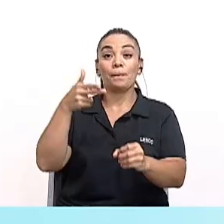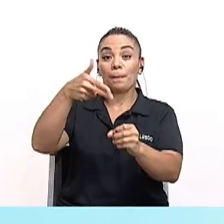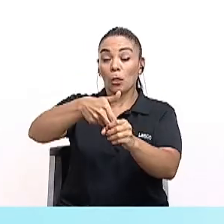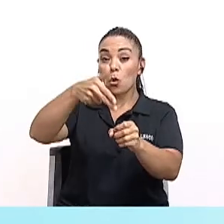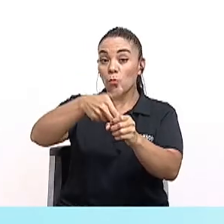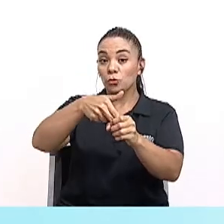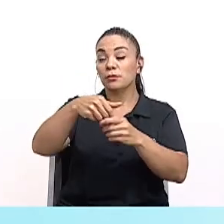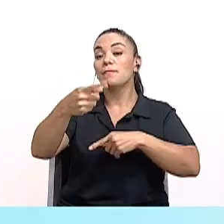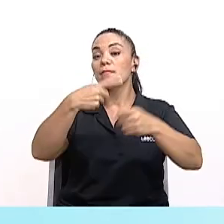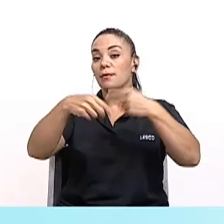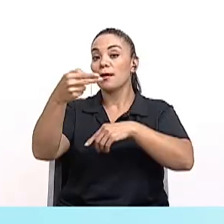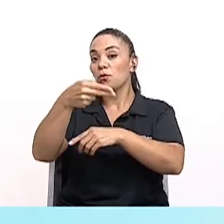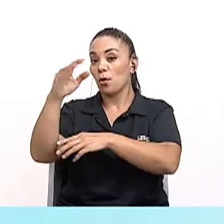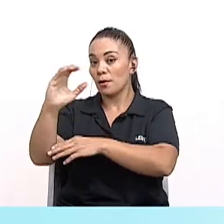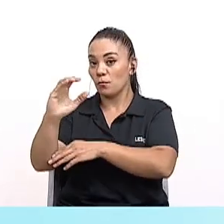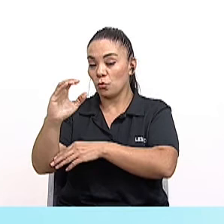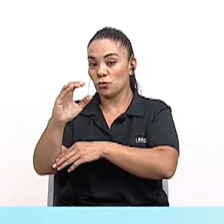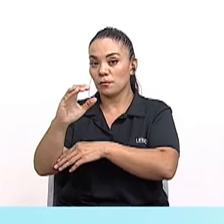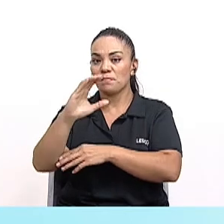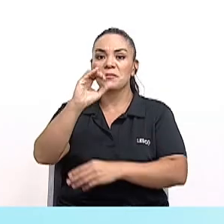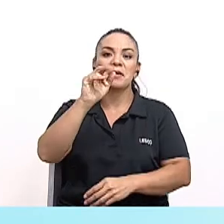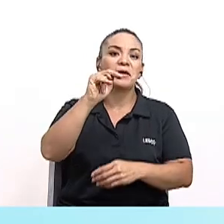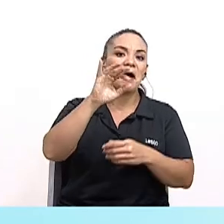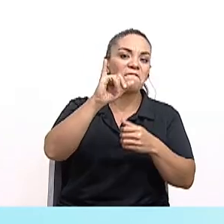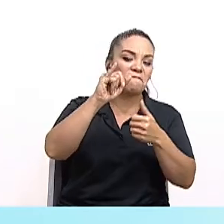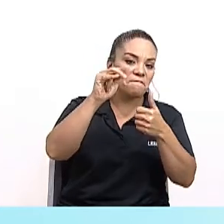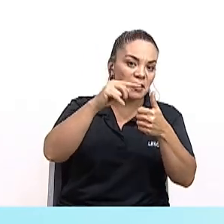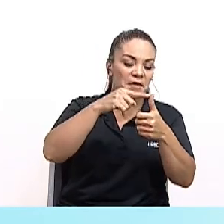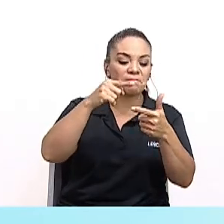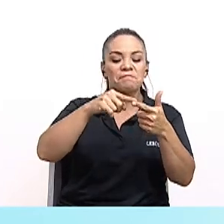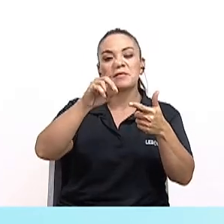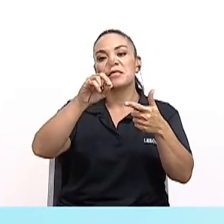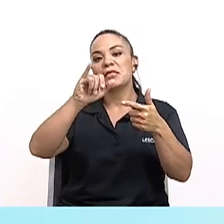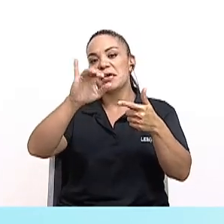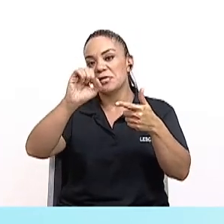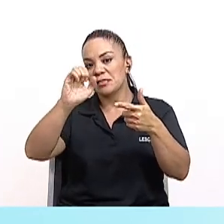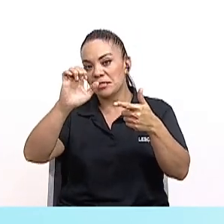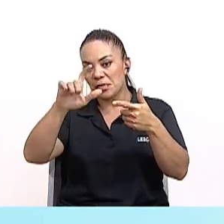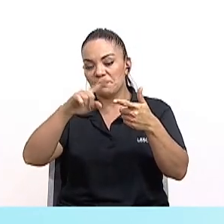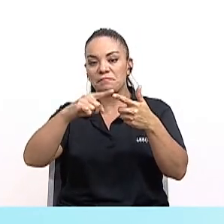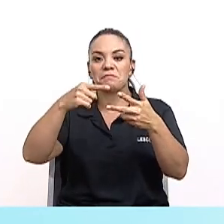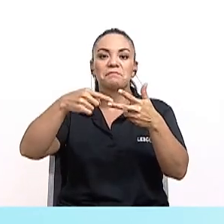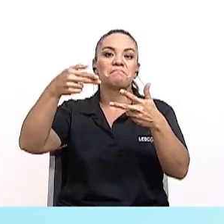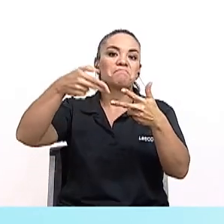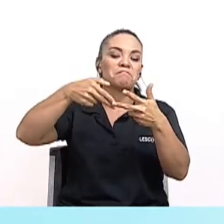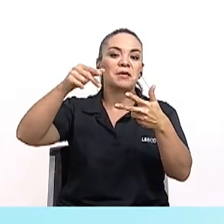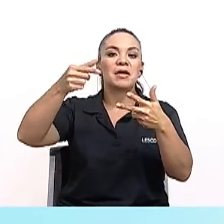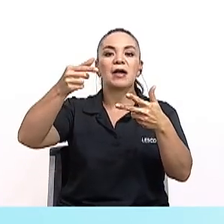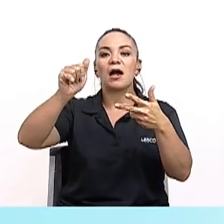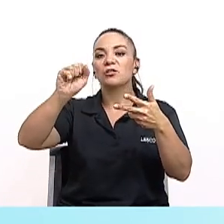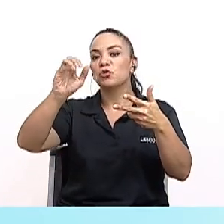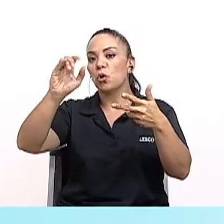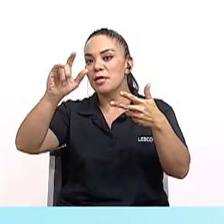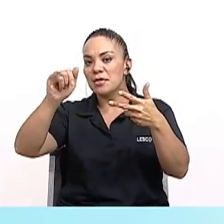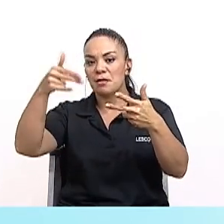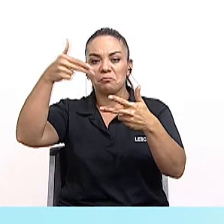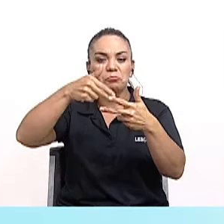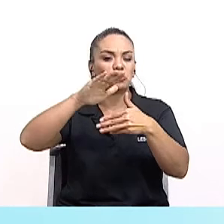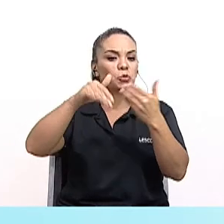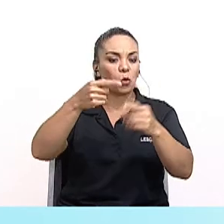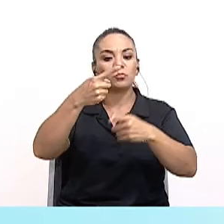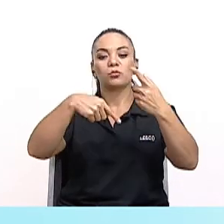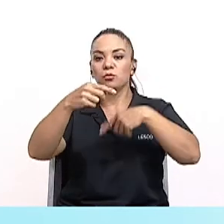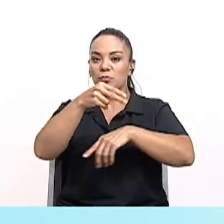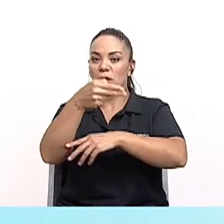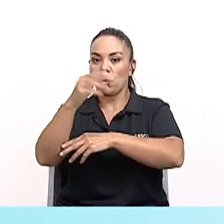los hidrocarburos. El canfín, el diésel, la gasolina, cualquier tipo de gasolina son derivados de los